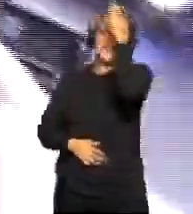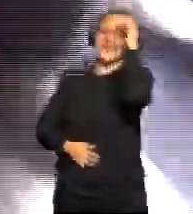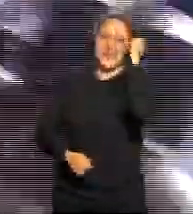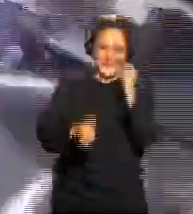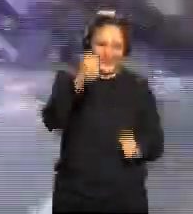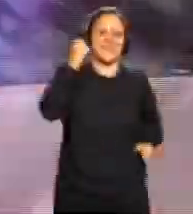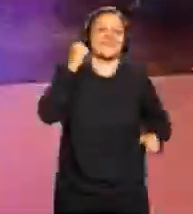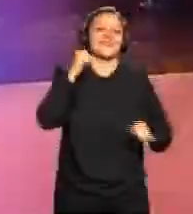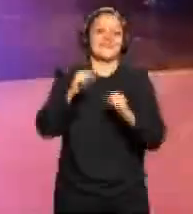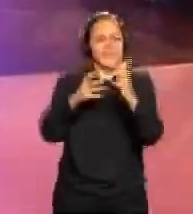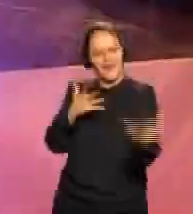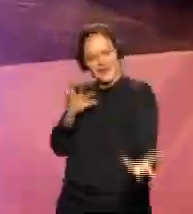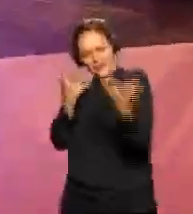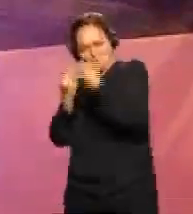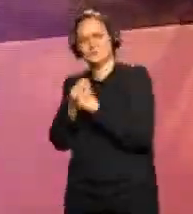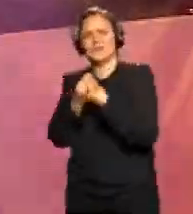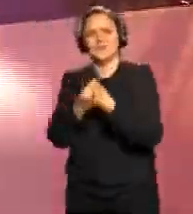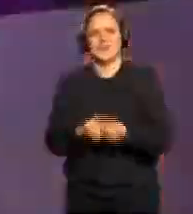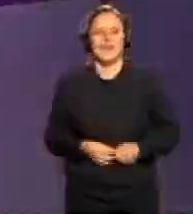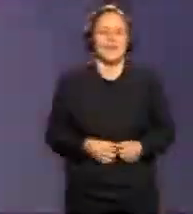carnaval. ¡Arrejúntate!